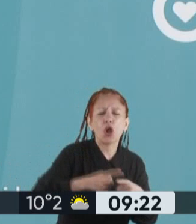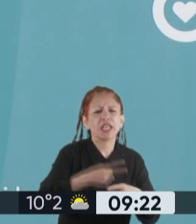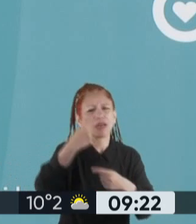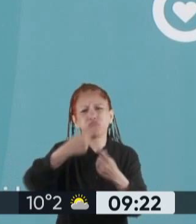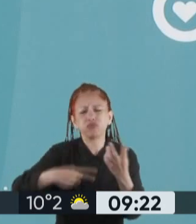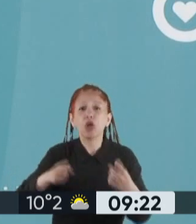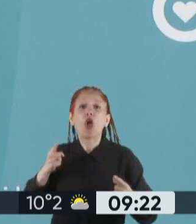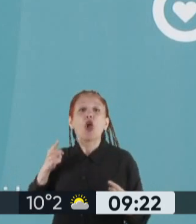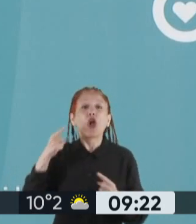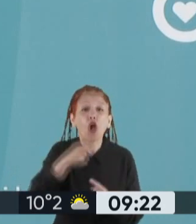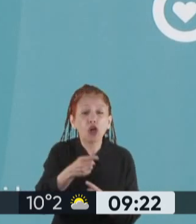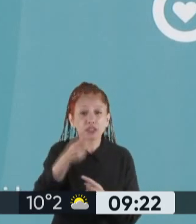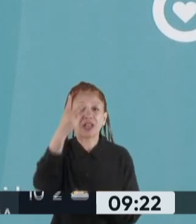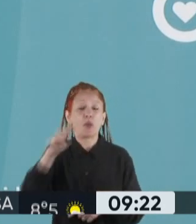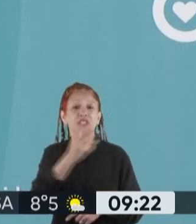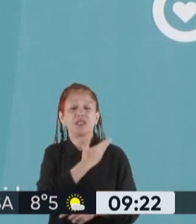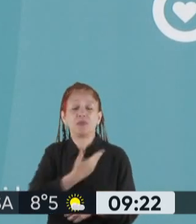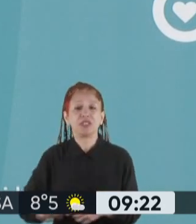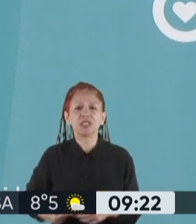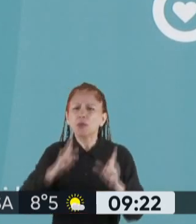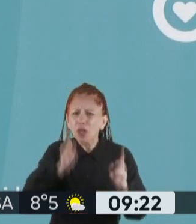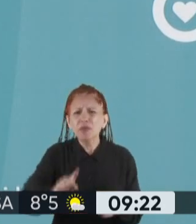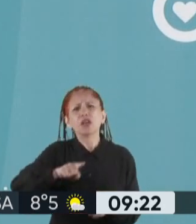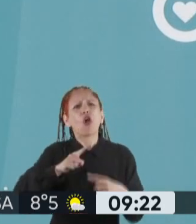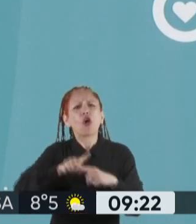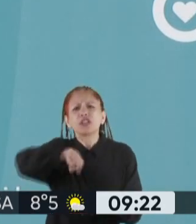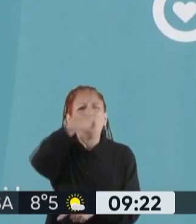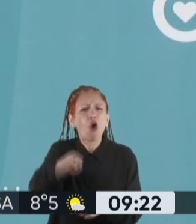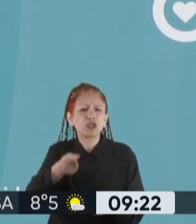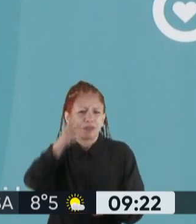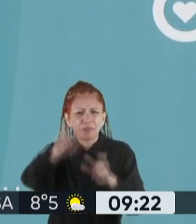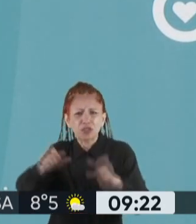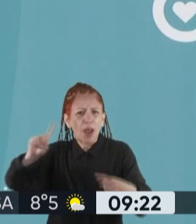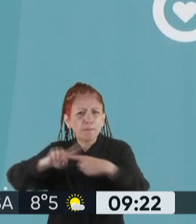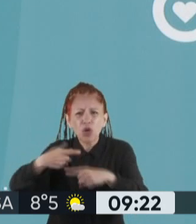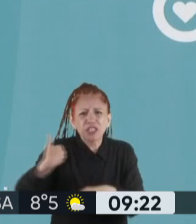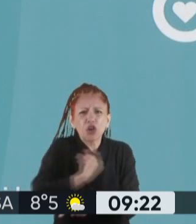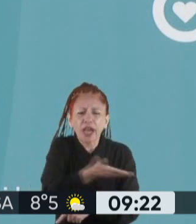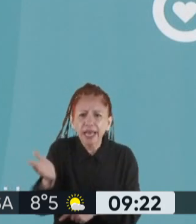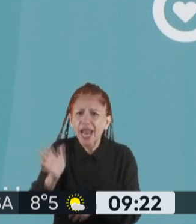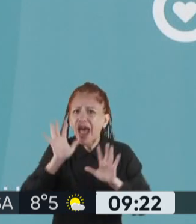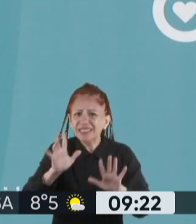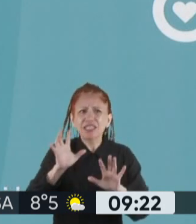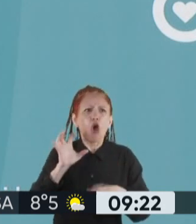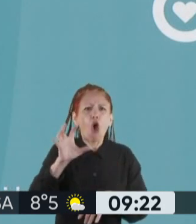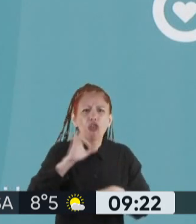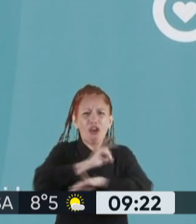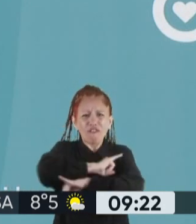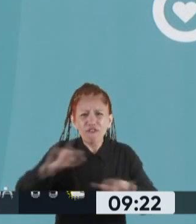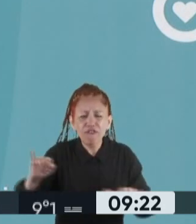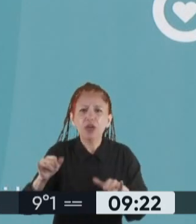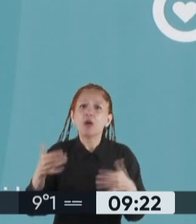la vicepresidenta en particular, pero contra muchos dirigentes políticos en general, hace que exista la posibilidad de que